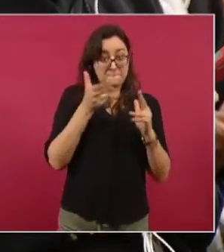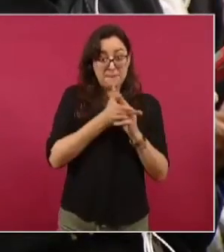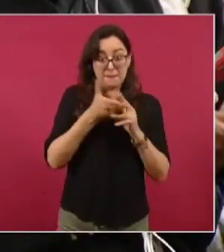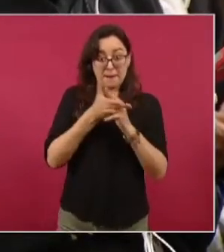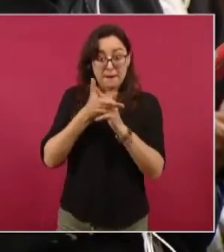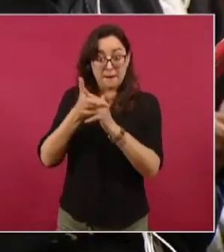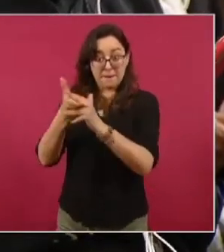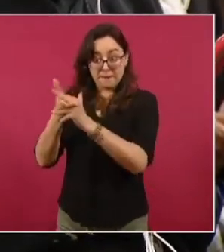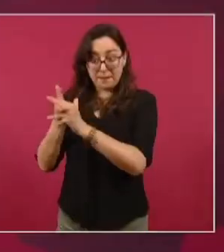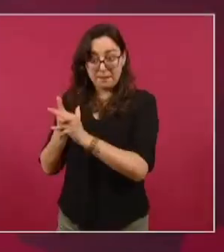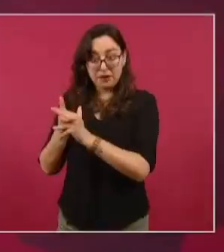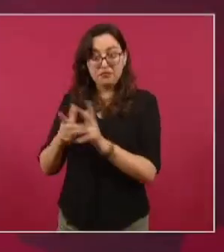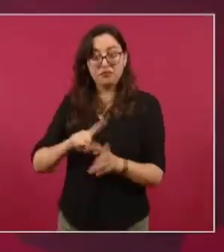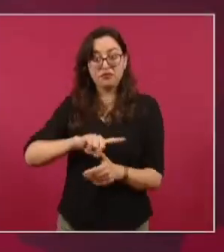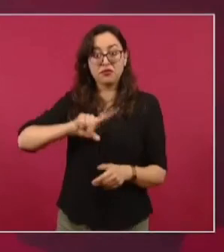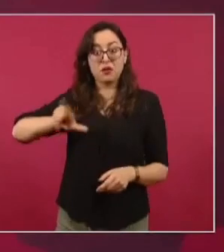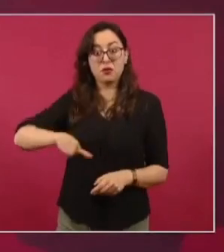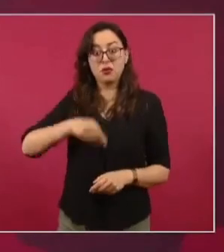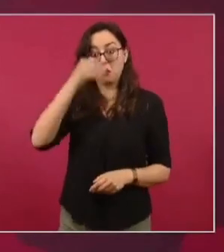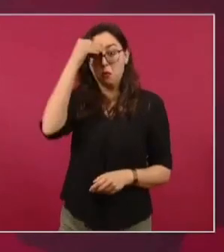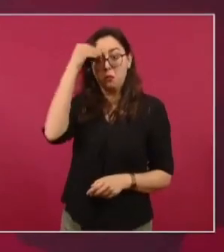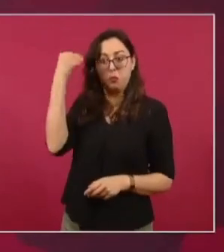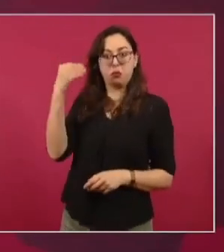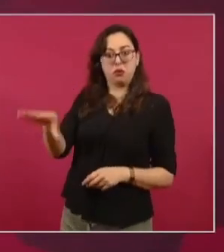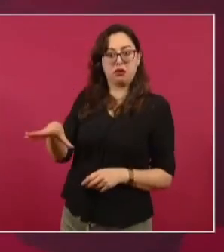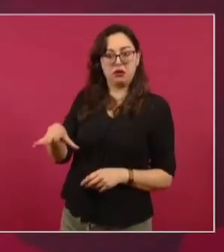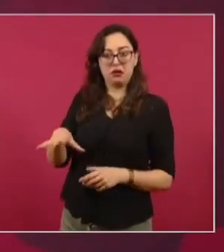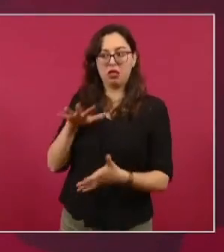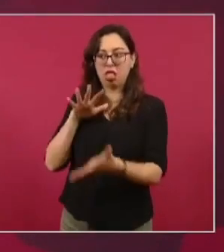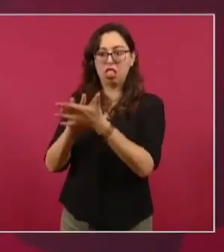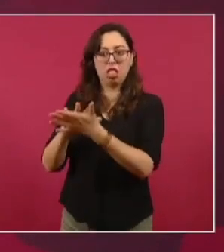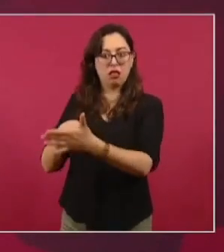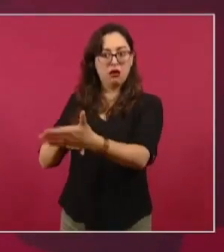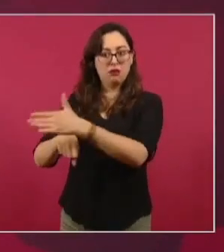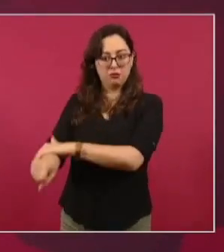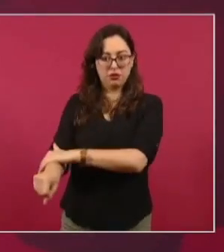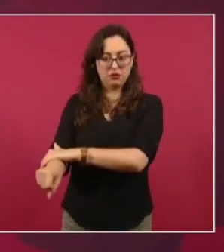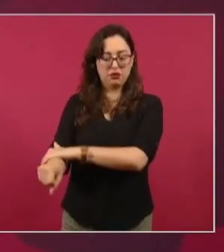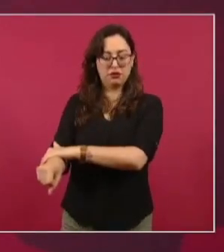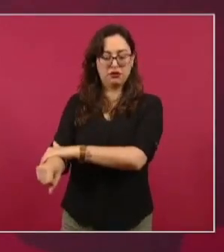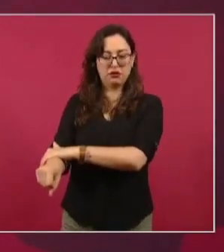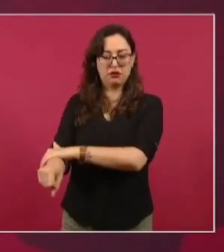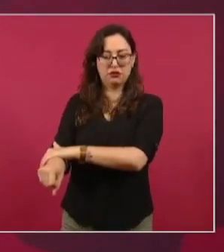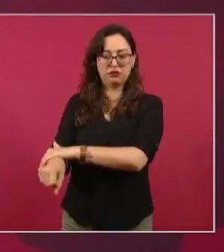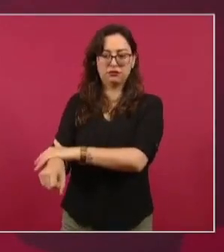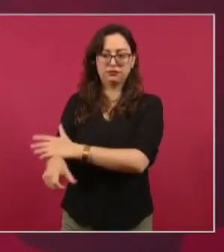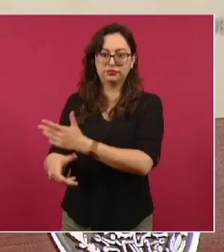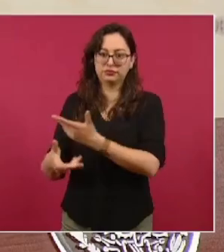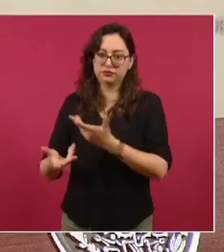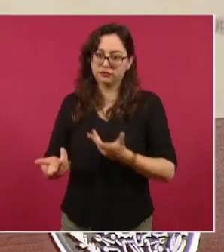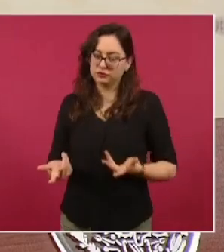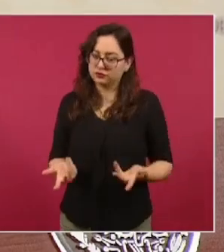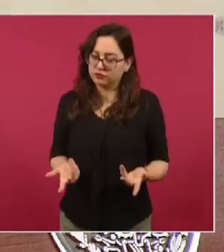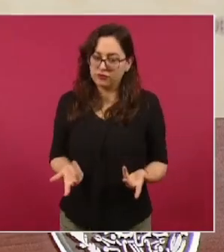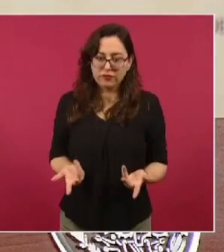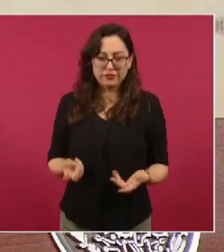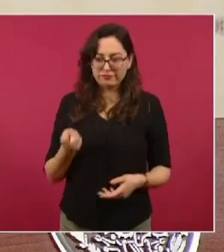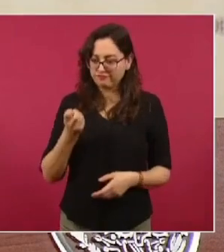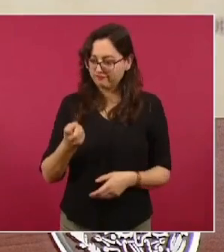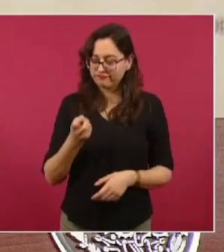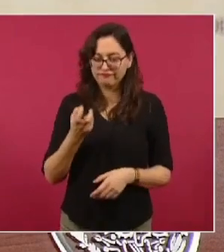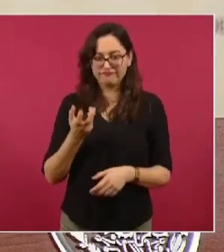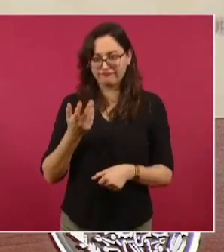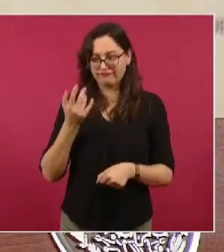de Guerrero contra campesinos y que este culparon a gente